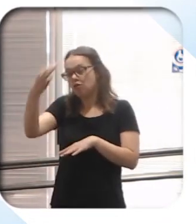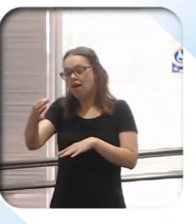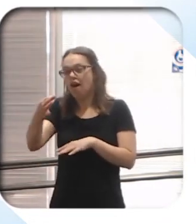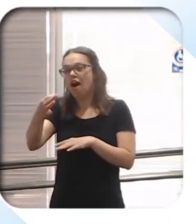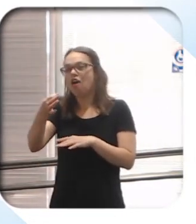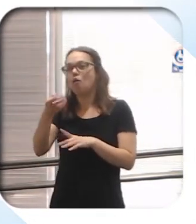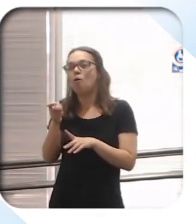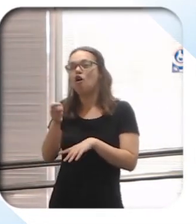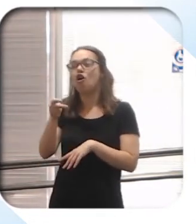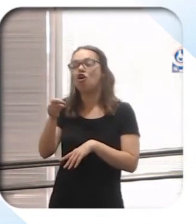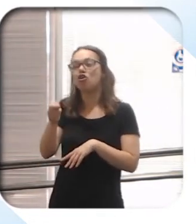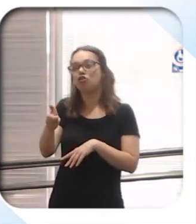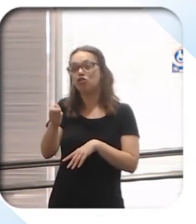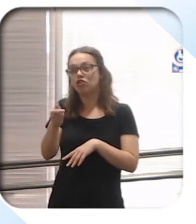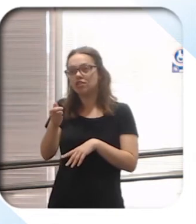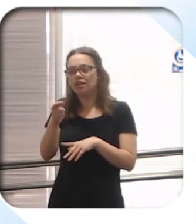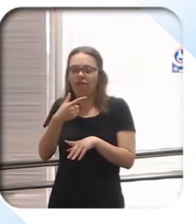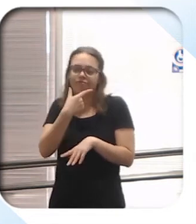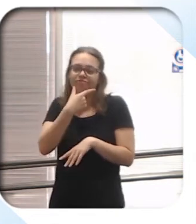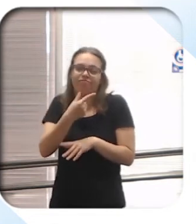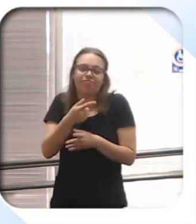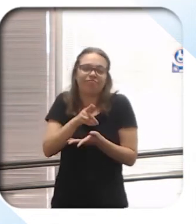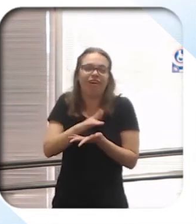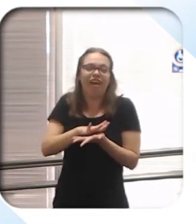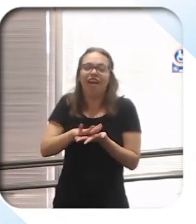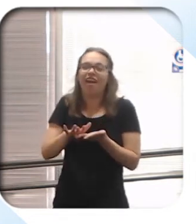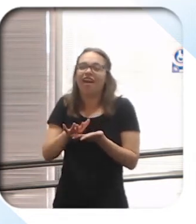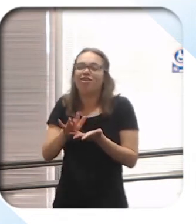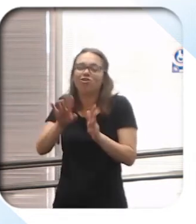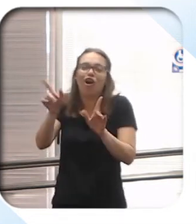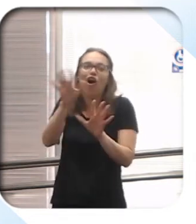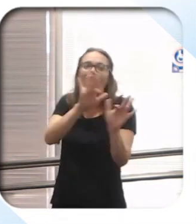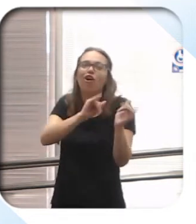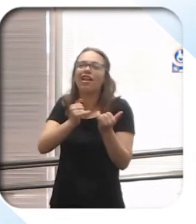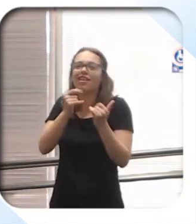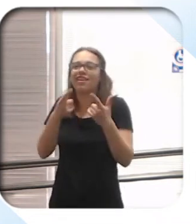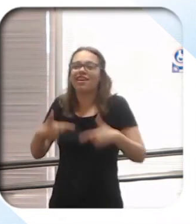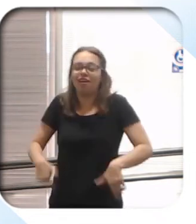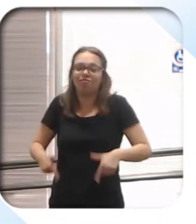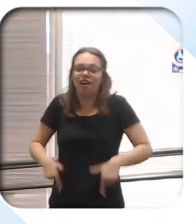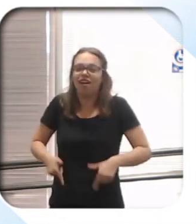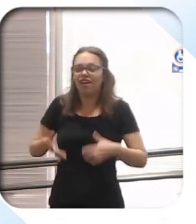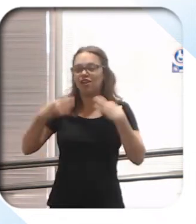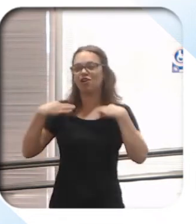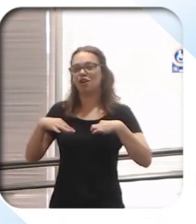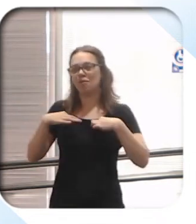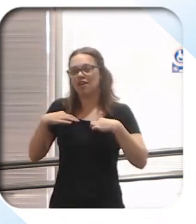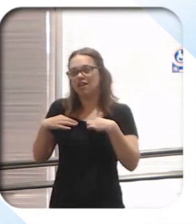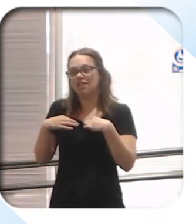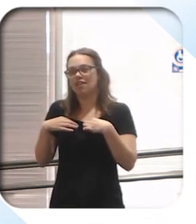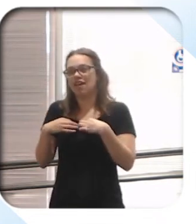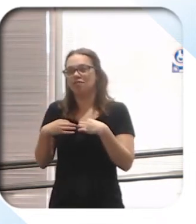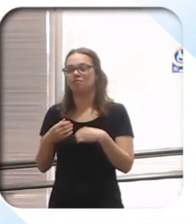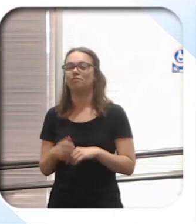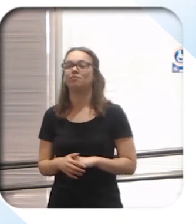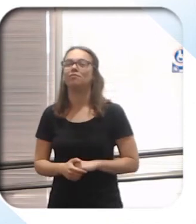como Rocha, una ciudad sencilla, andábamos todo el día de vaquero y remerita, en la época que no existía el consumismo,